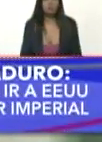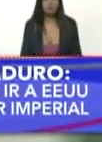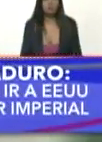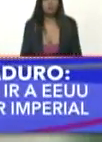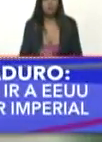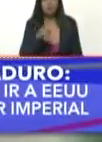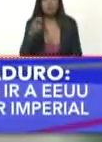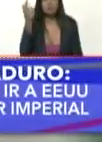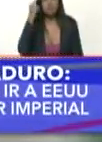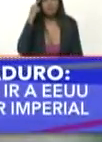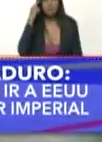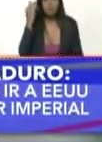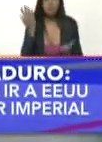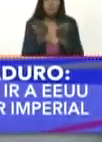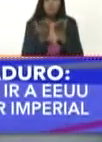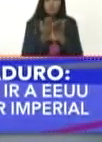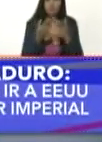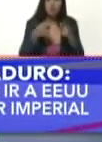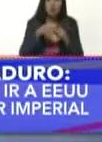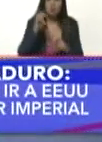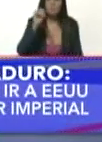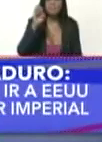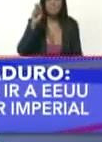Ustedes han estudiado la doctrina de James Monroe.